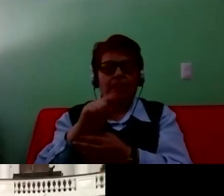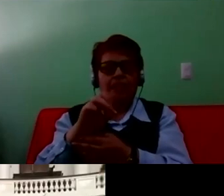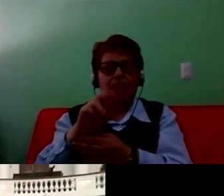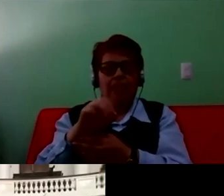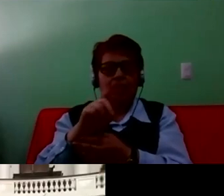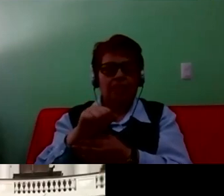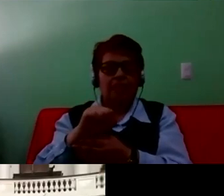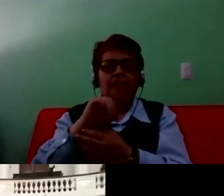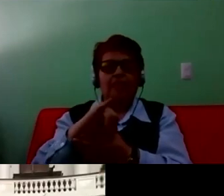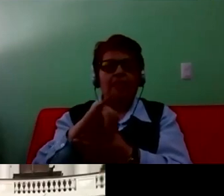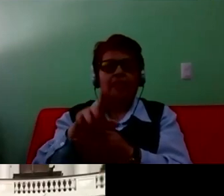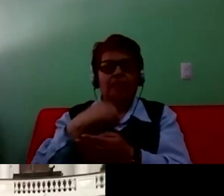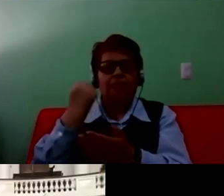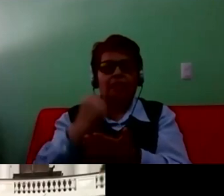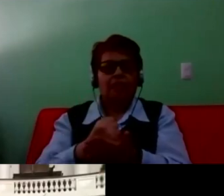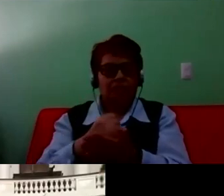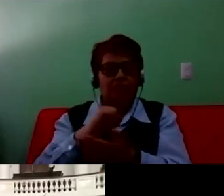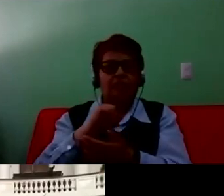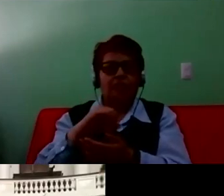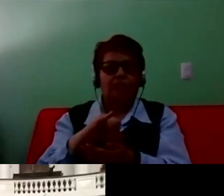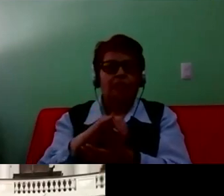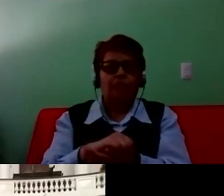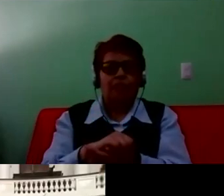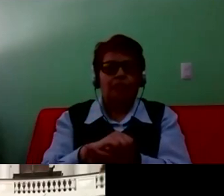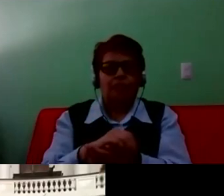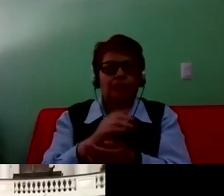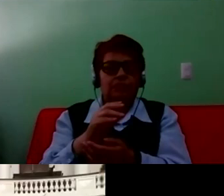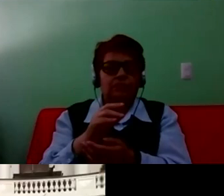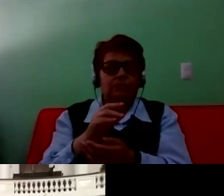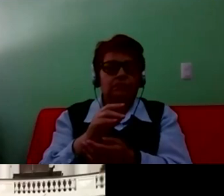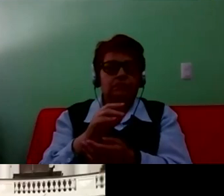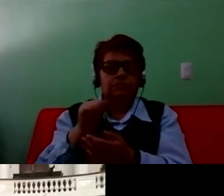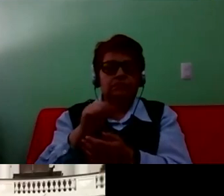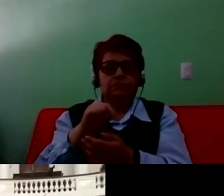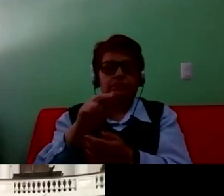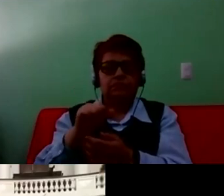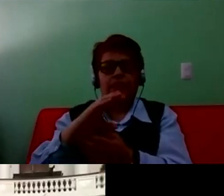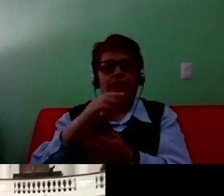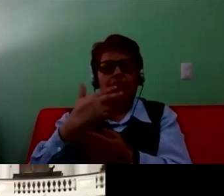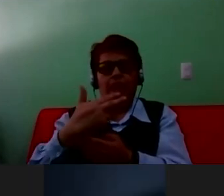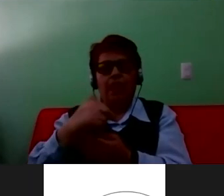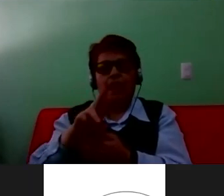A favor y a favor de la dispensa. Gracias. Diputada Ana Hernández Trejo.